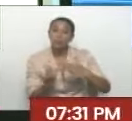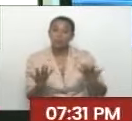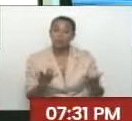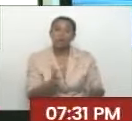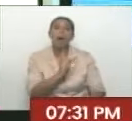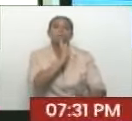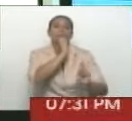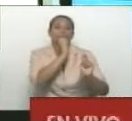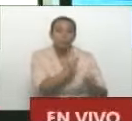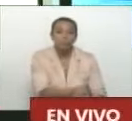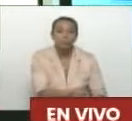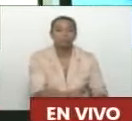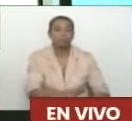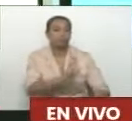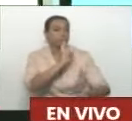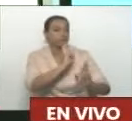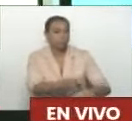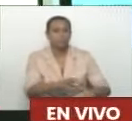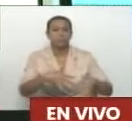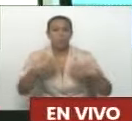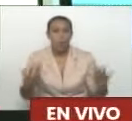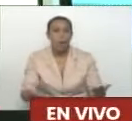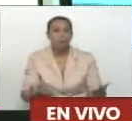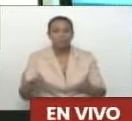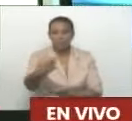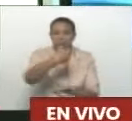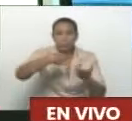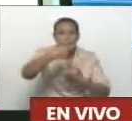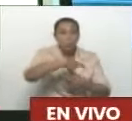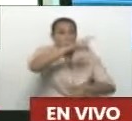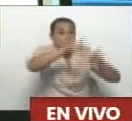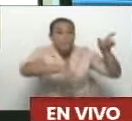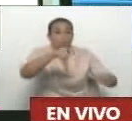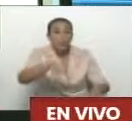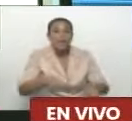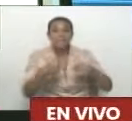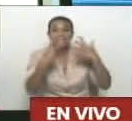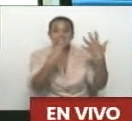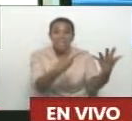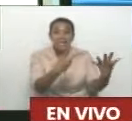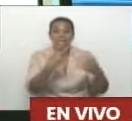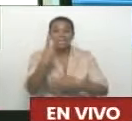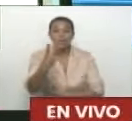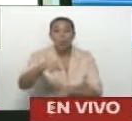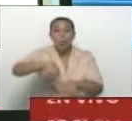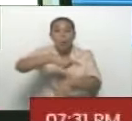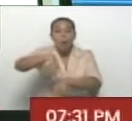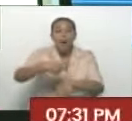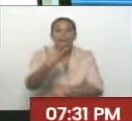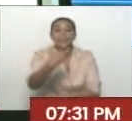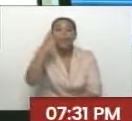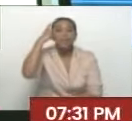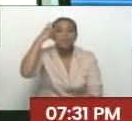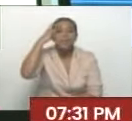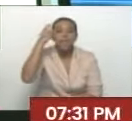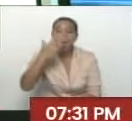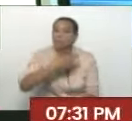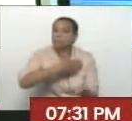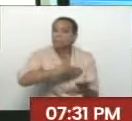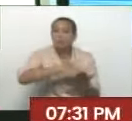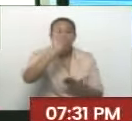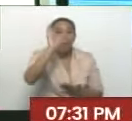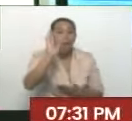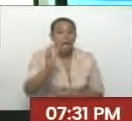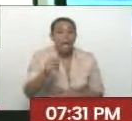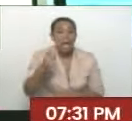respondido, efectivamente, a esta gente se le dio 72 horas, se fueron, todos se fueron del país